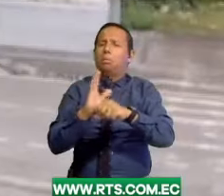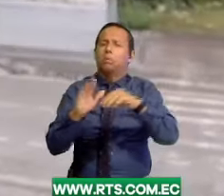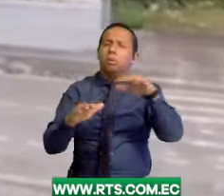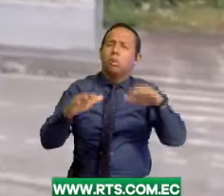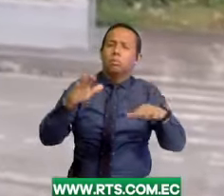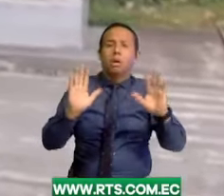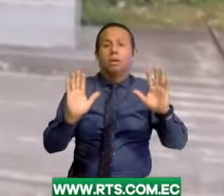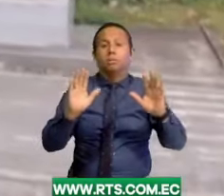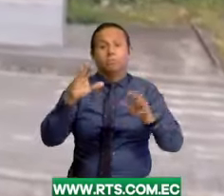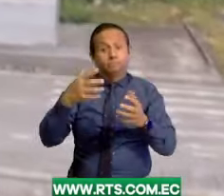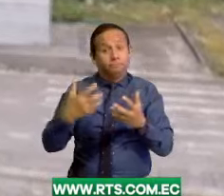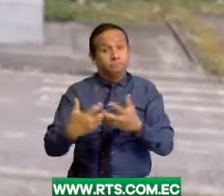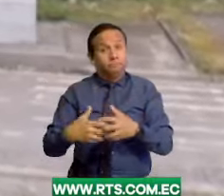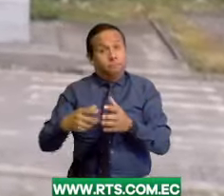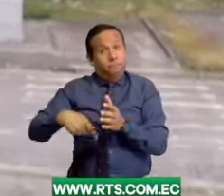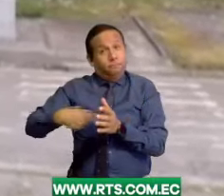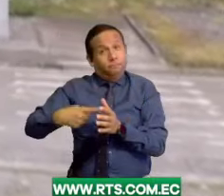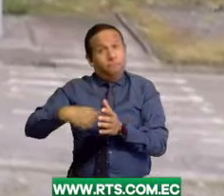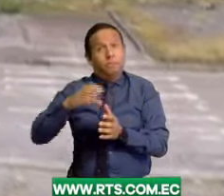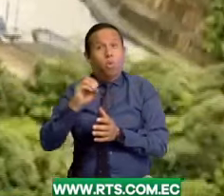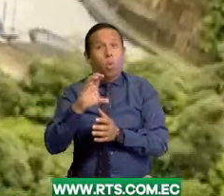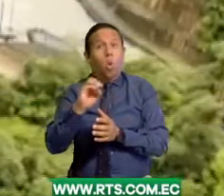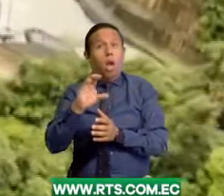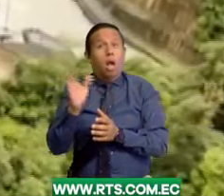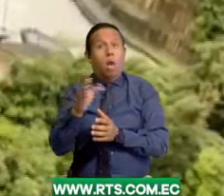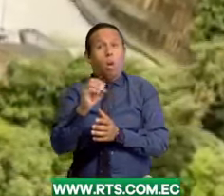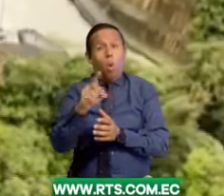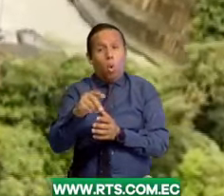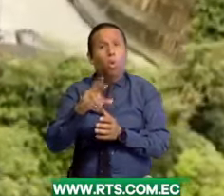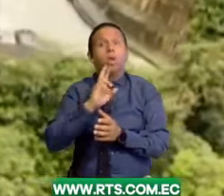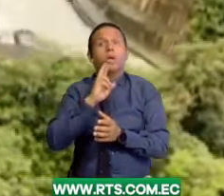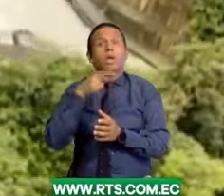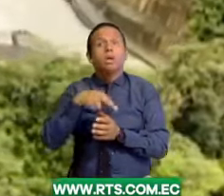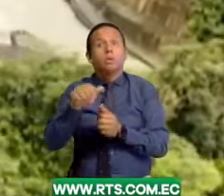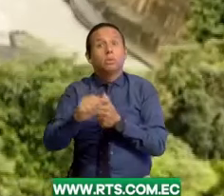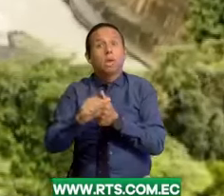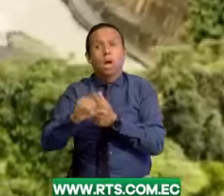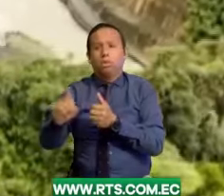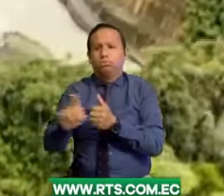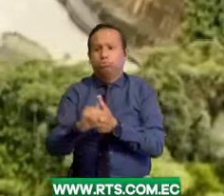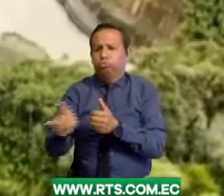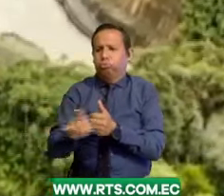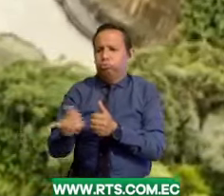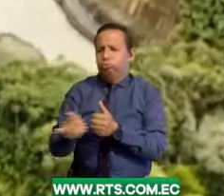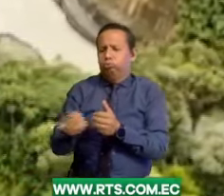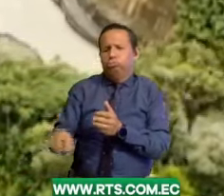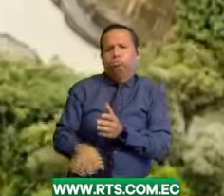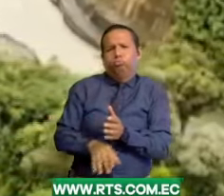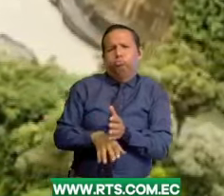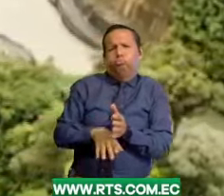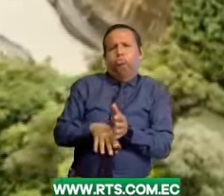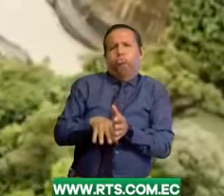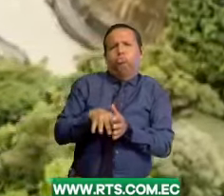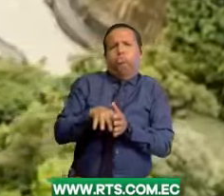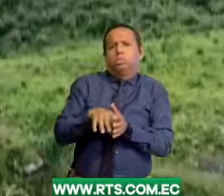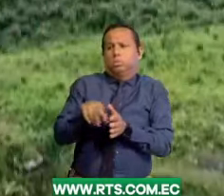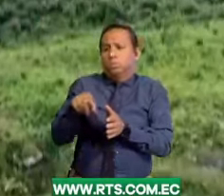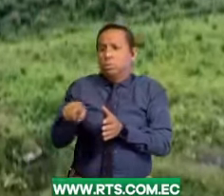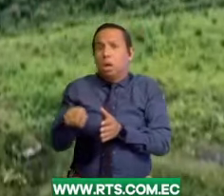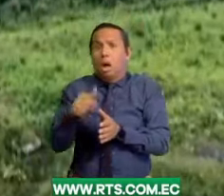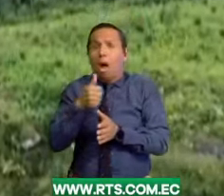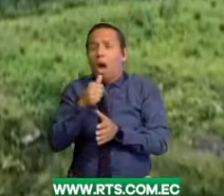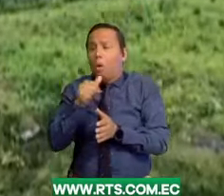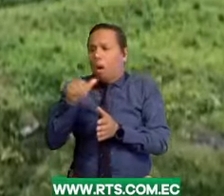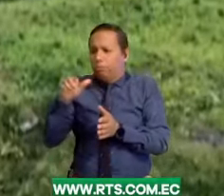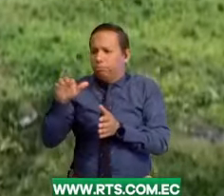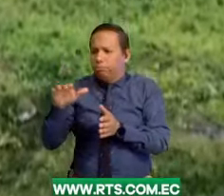hidroeléctrica coca codo singler se alimenta de los ríos quijos y Salado este último ha bajado notablemente su caudal